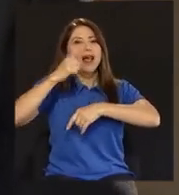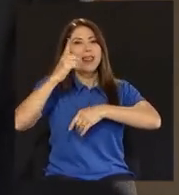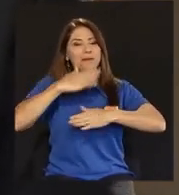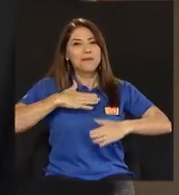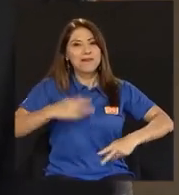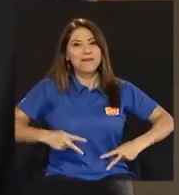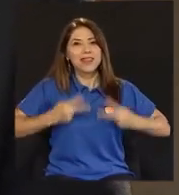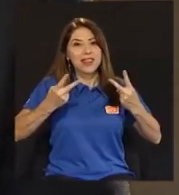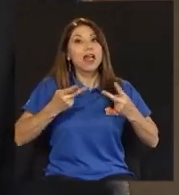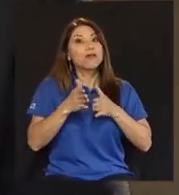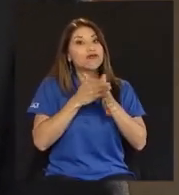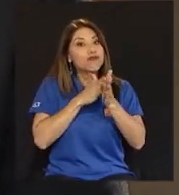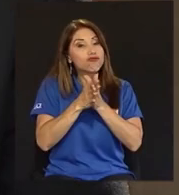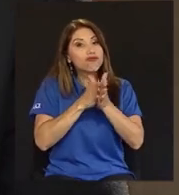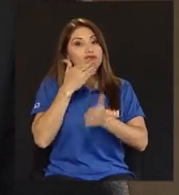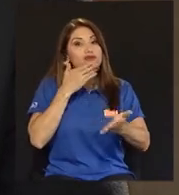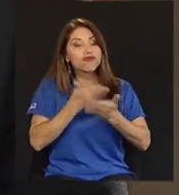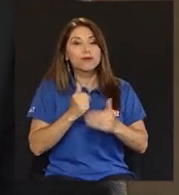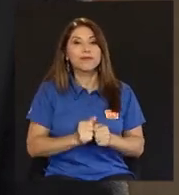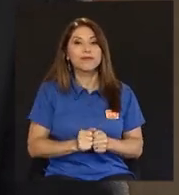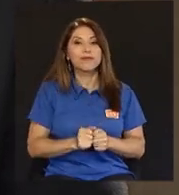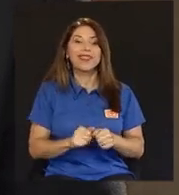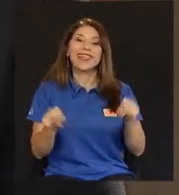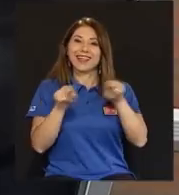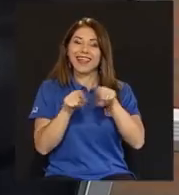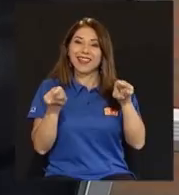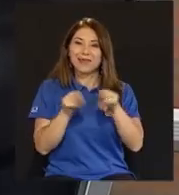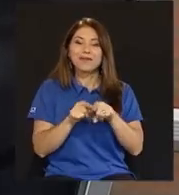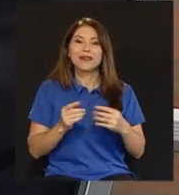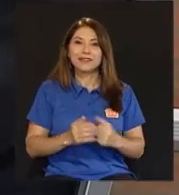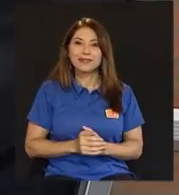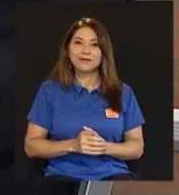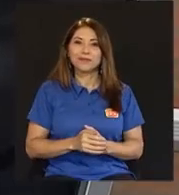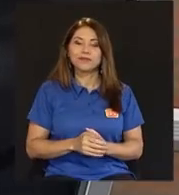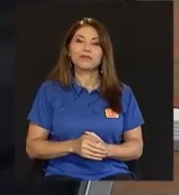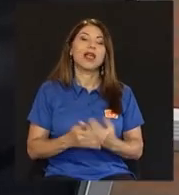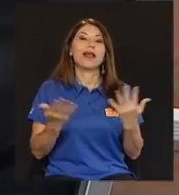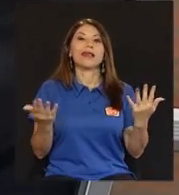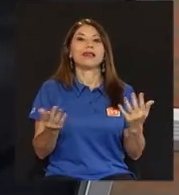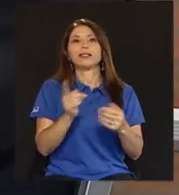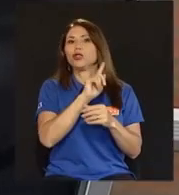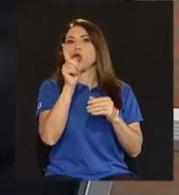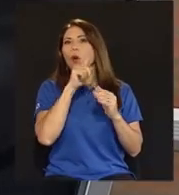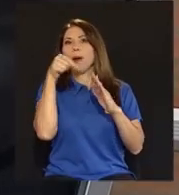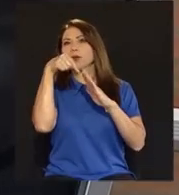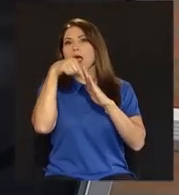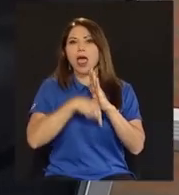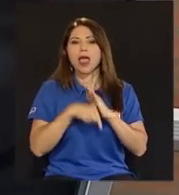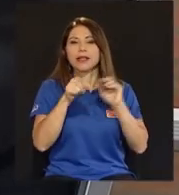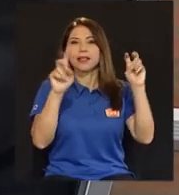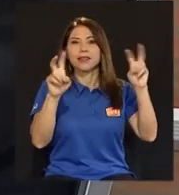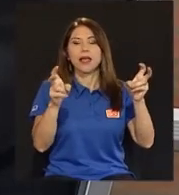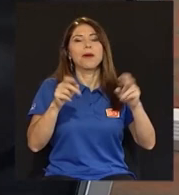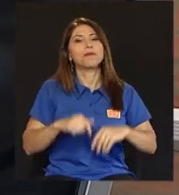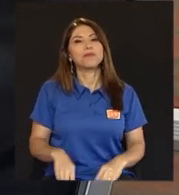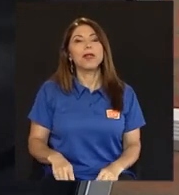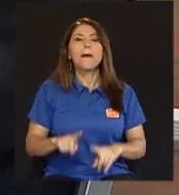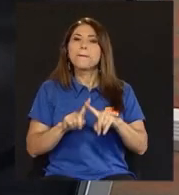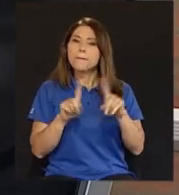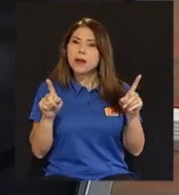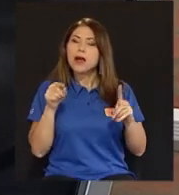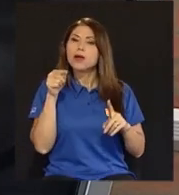me ha sido de mucha utilidad. Claro, y además, sin meternos en ese tema, me parece que es